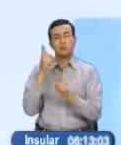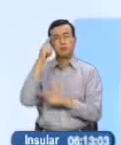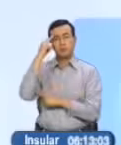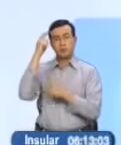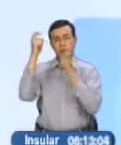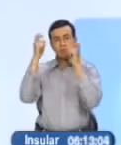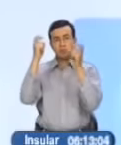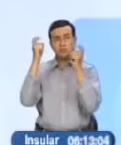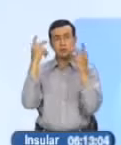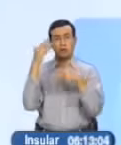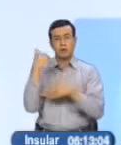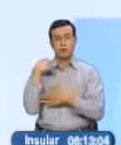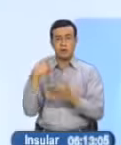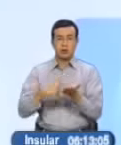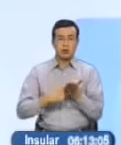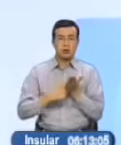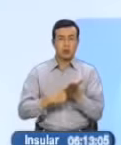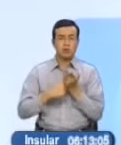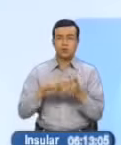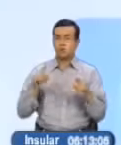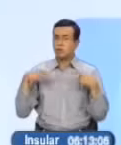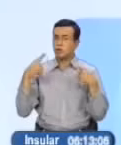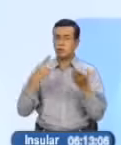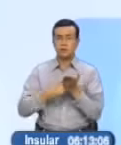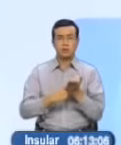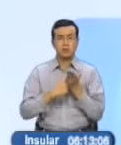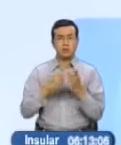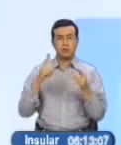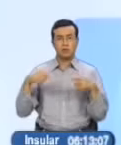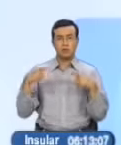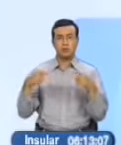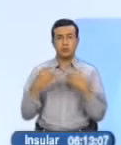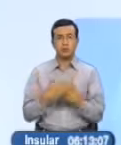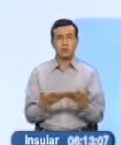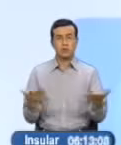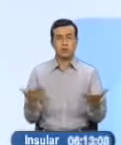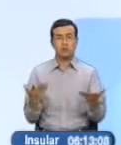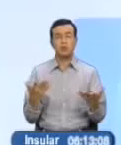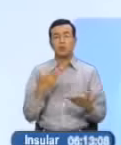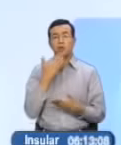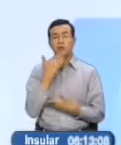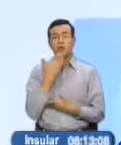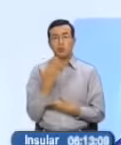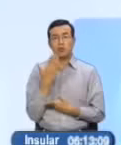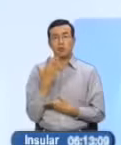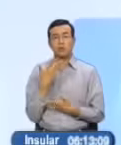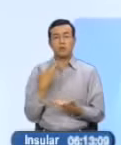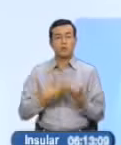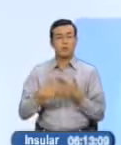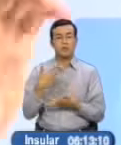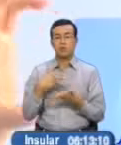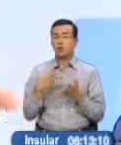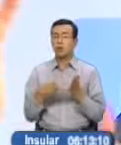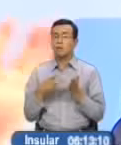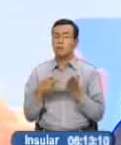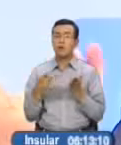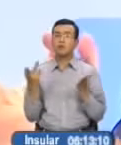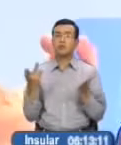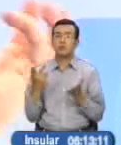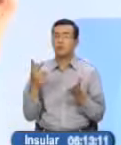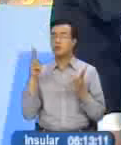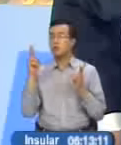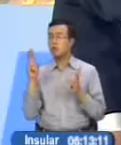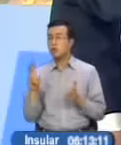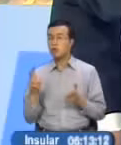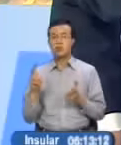gobernanza. Existen reuniones casi a diarios para poder resolver en ese espacio qué es lo que ha pasado el día, qué casos. Un